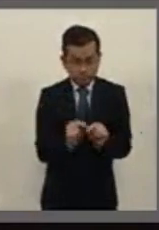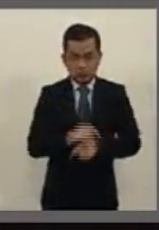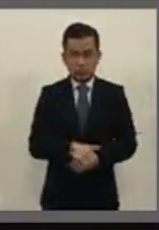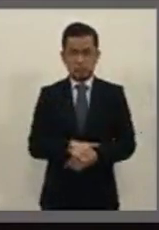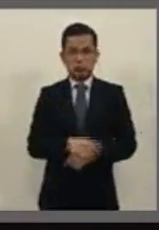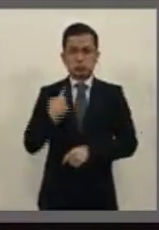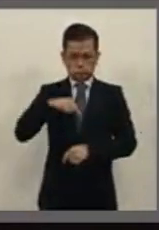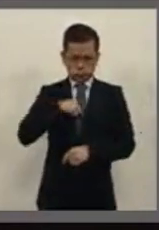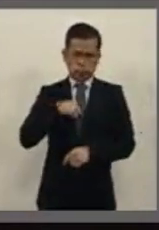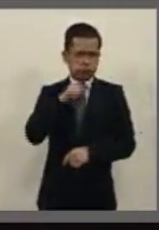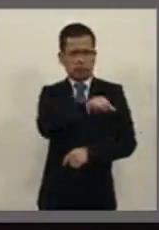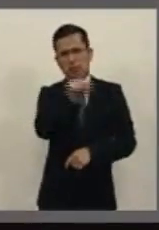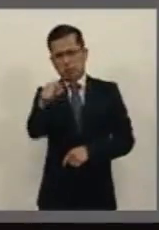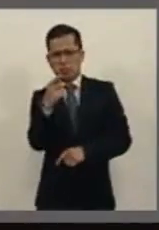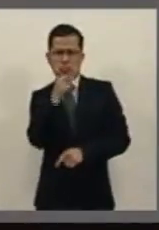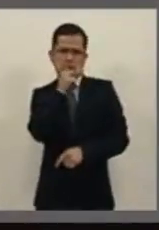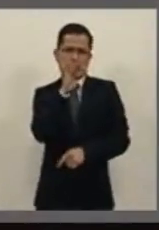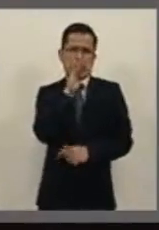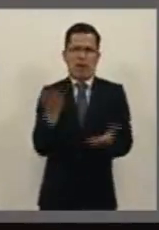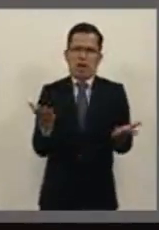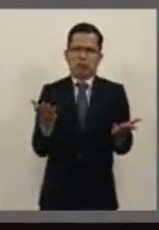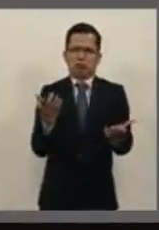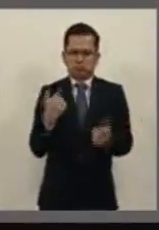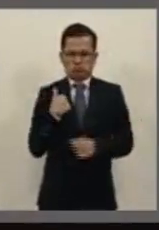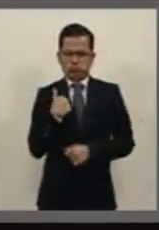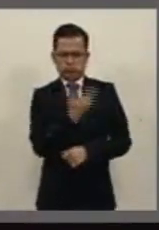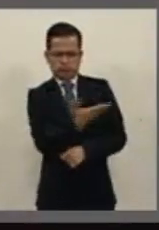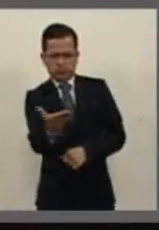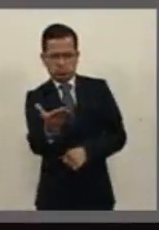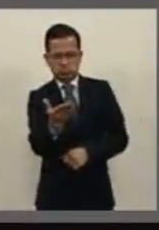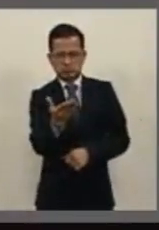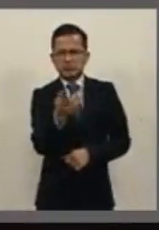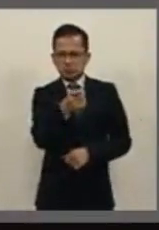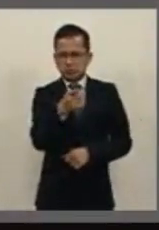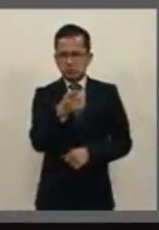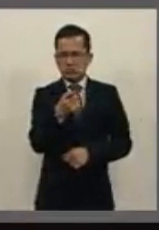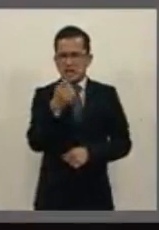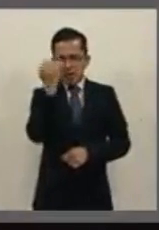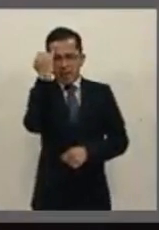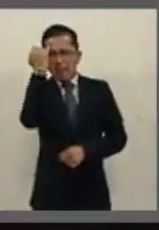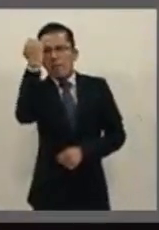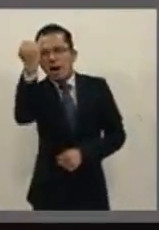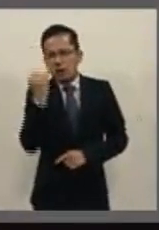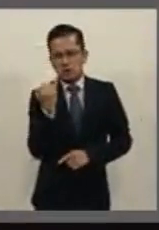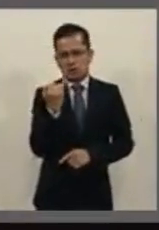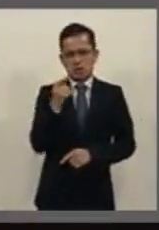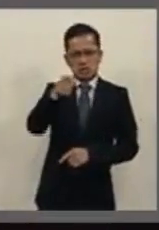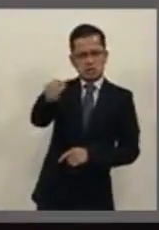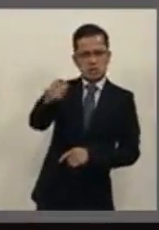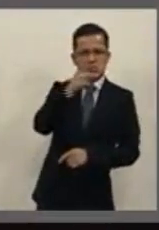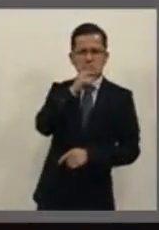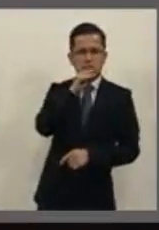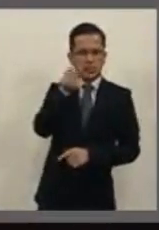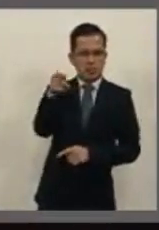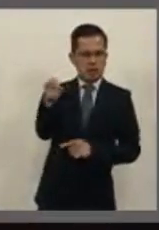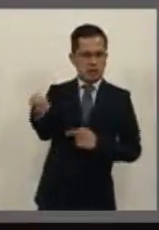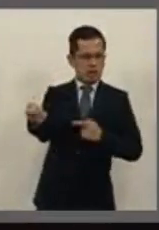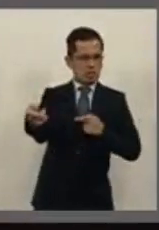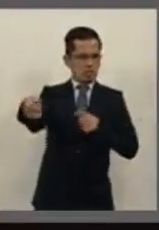lo somos, les pido que por un segundo se pongan en los zapatos de estos padres y estas madres. No creo que aguantáramos